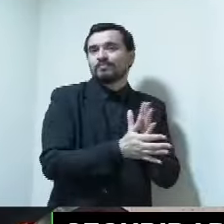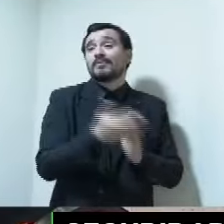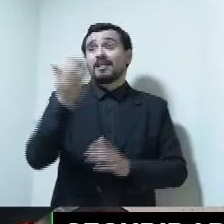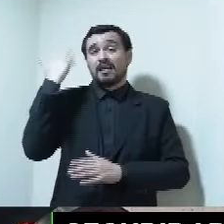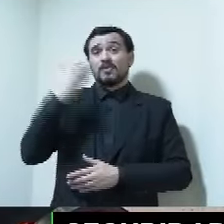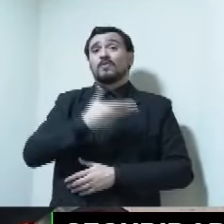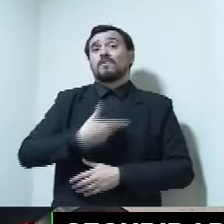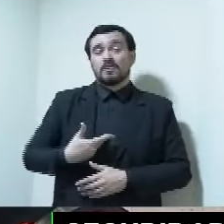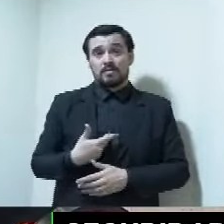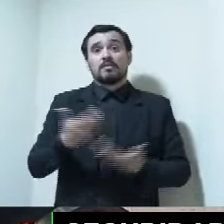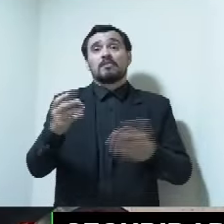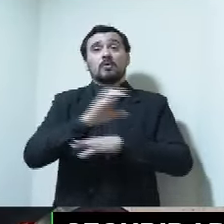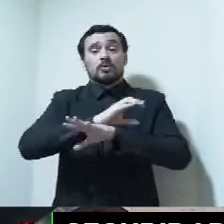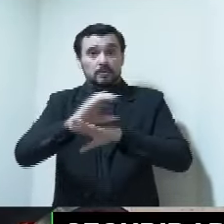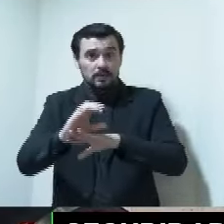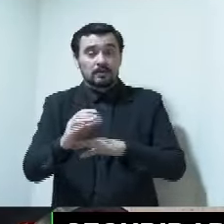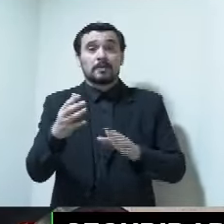anterior, y hemos realizado